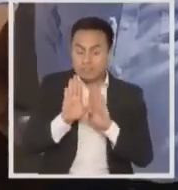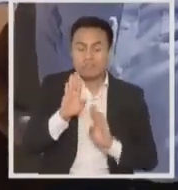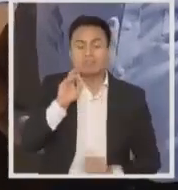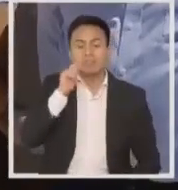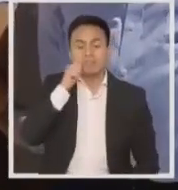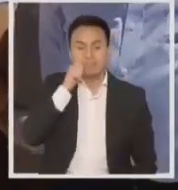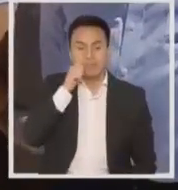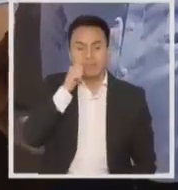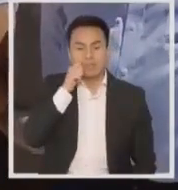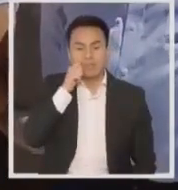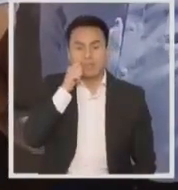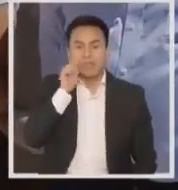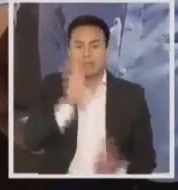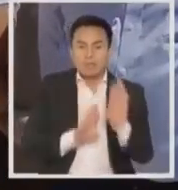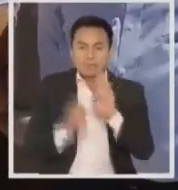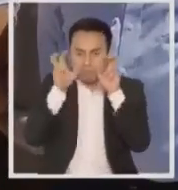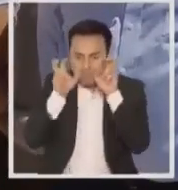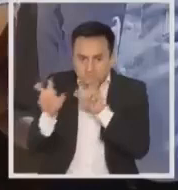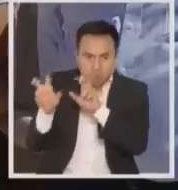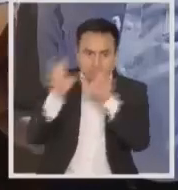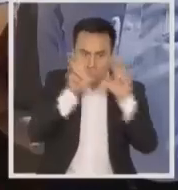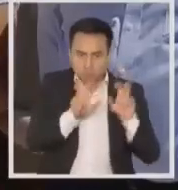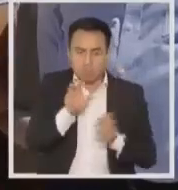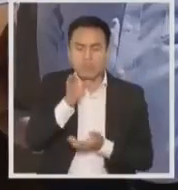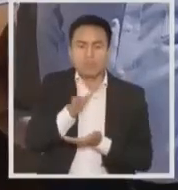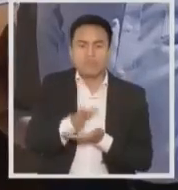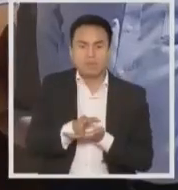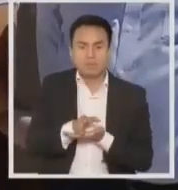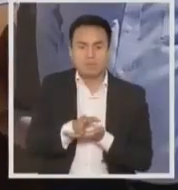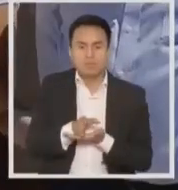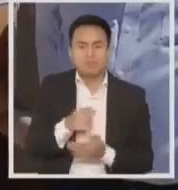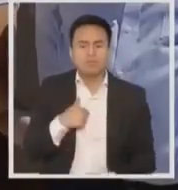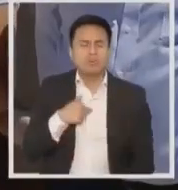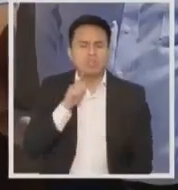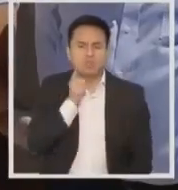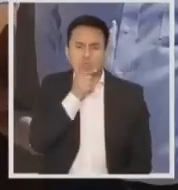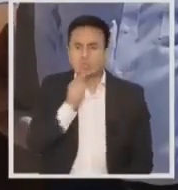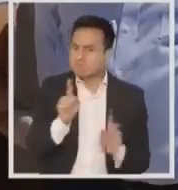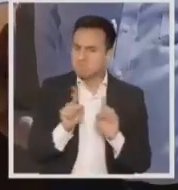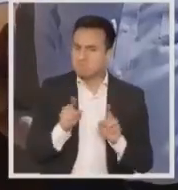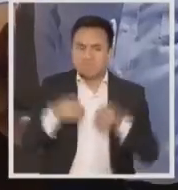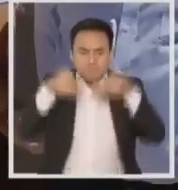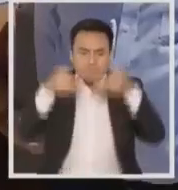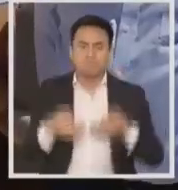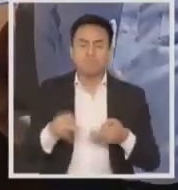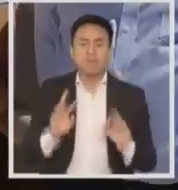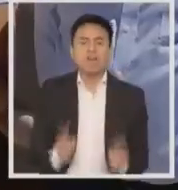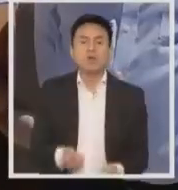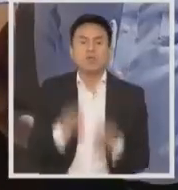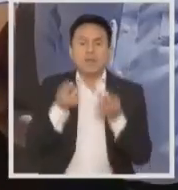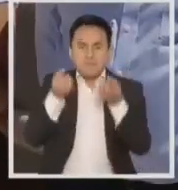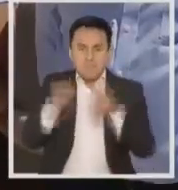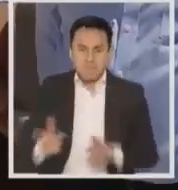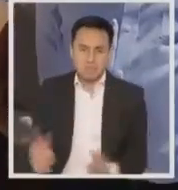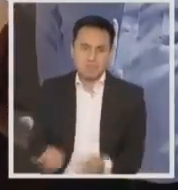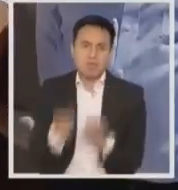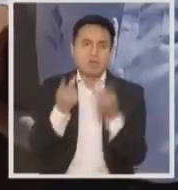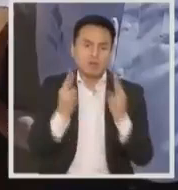indica que tenemos que mantenernos alerta. No me cabe ninguna duda que vamos a recuperar lo que se ha